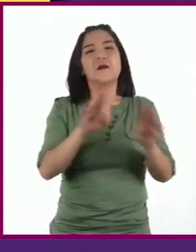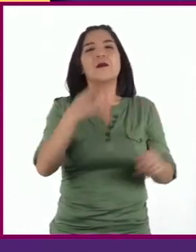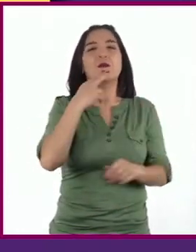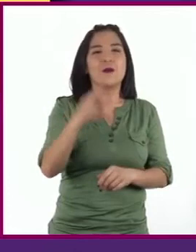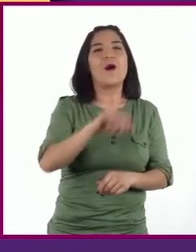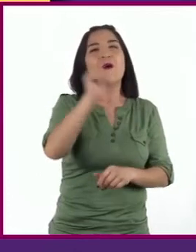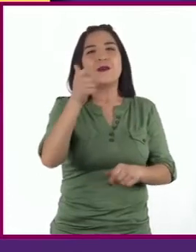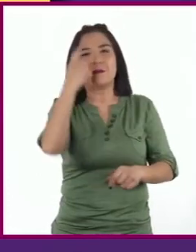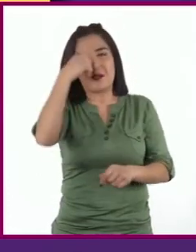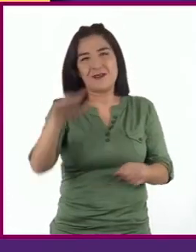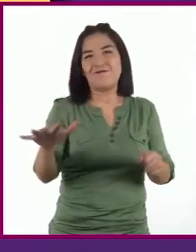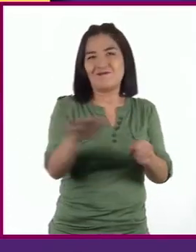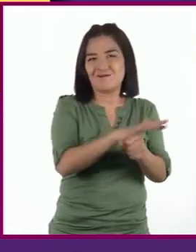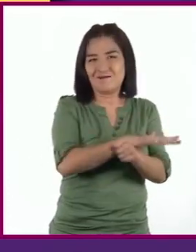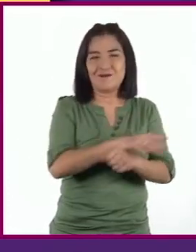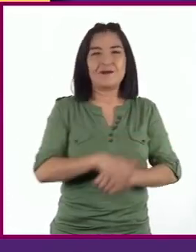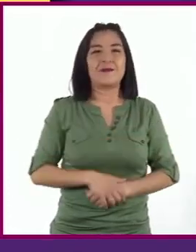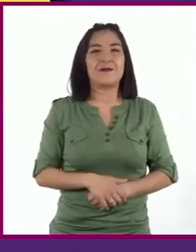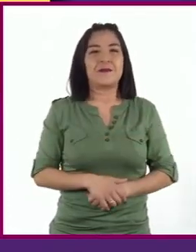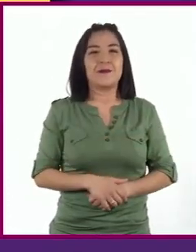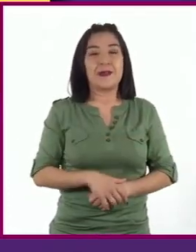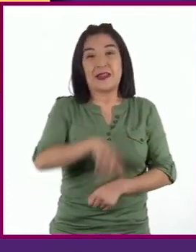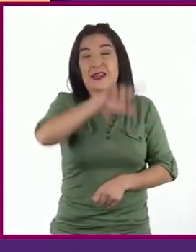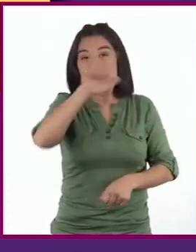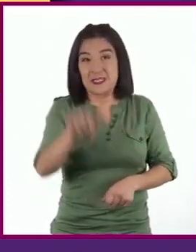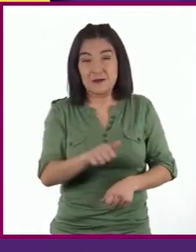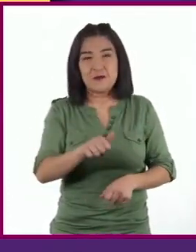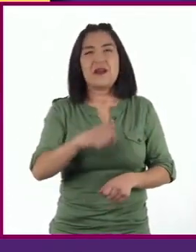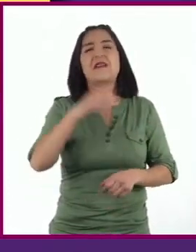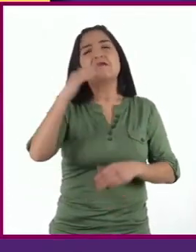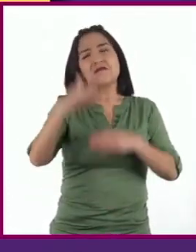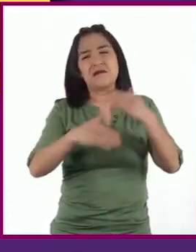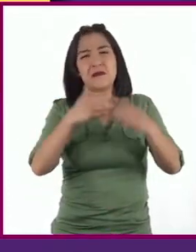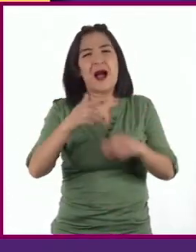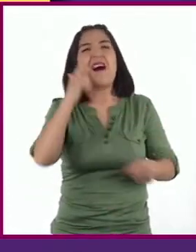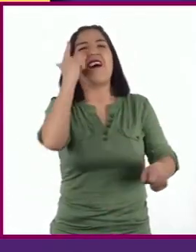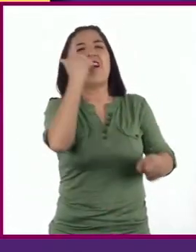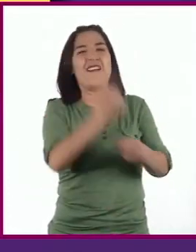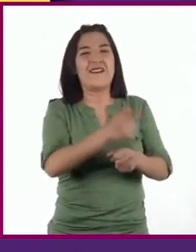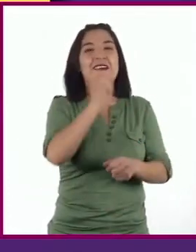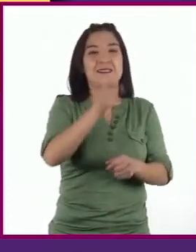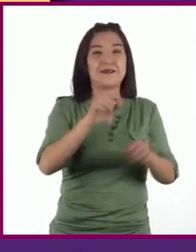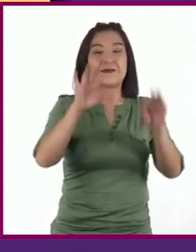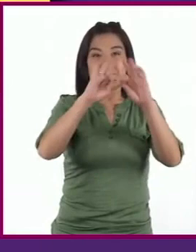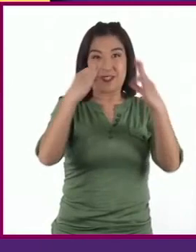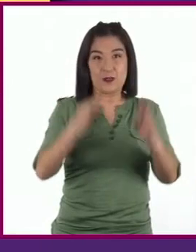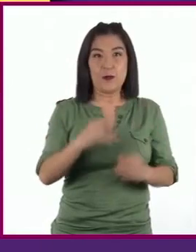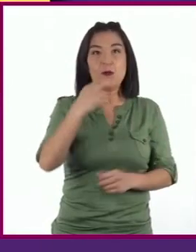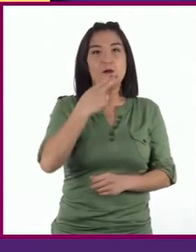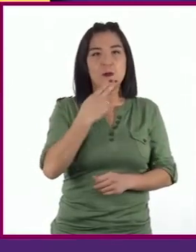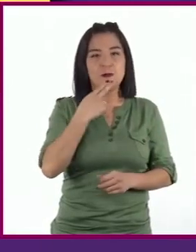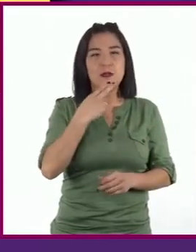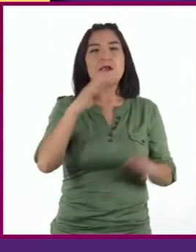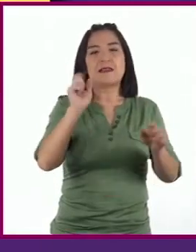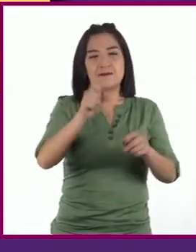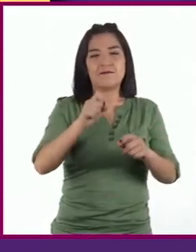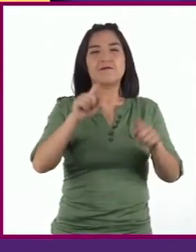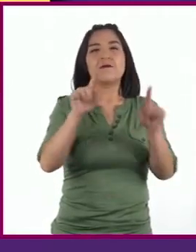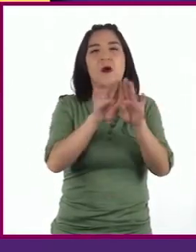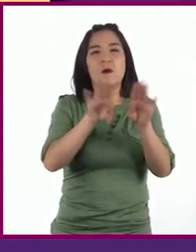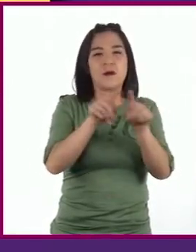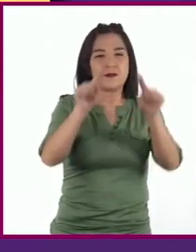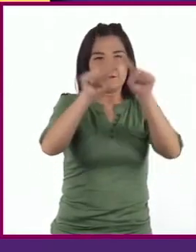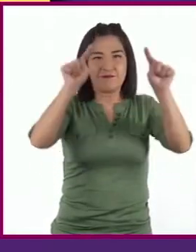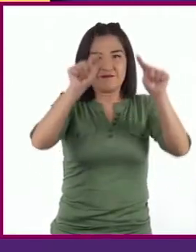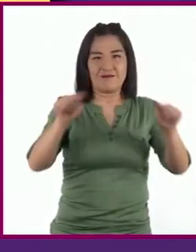plano. Después de un tiempo, se dio cuenta que las dos figuras a utilizar eran hexágonos y